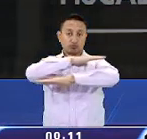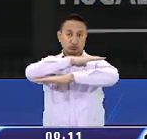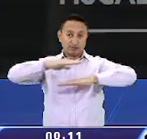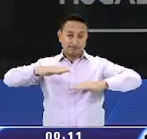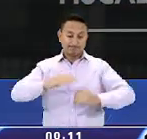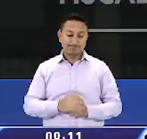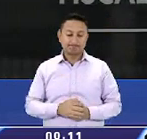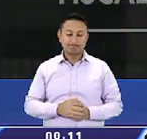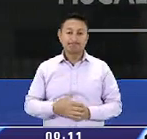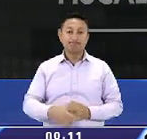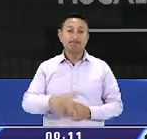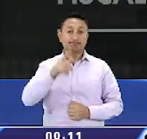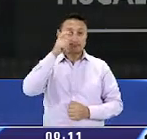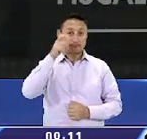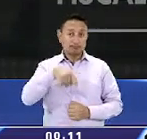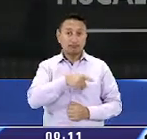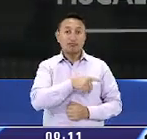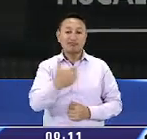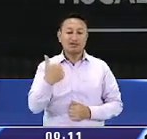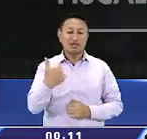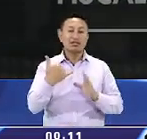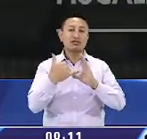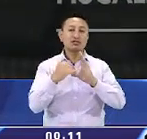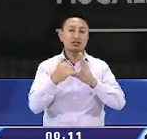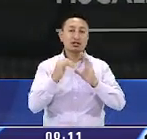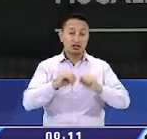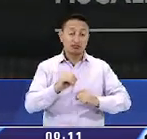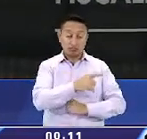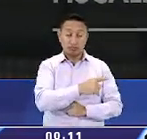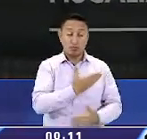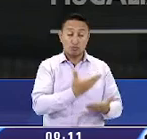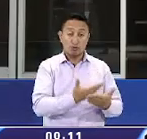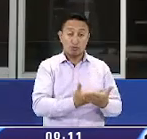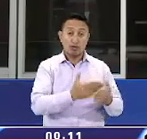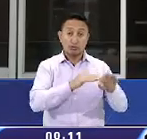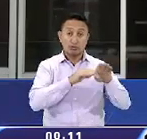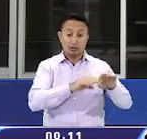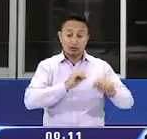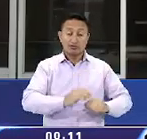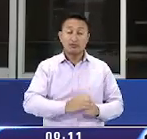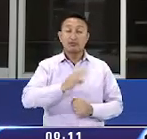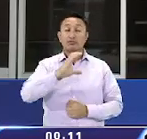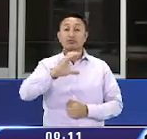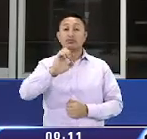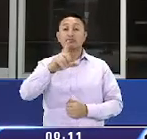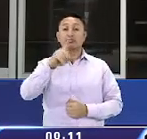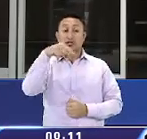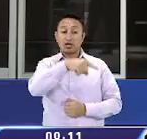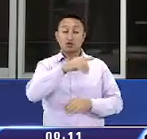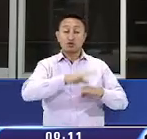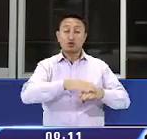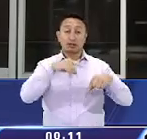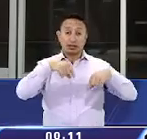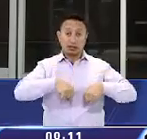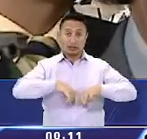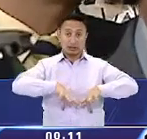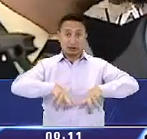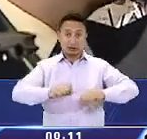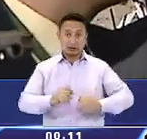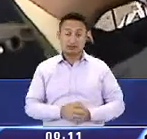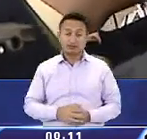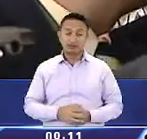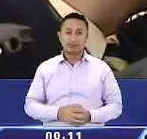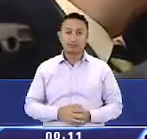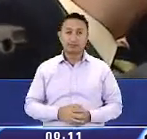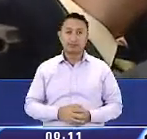la fiscalía tendría en su poder chats que sustentaría la tesis de que Pablo celi tiene responsabilidad en este delito